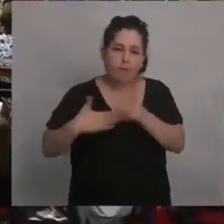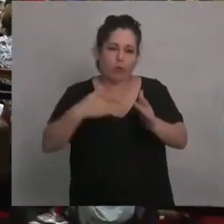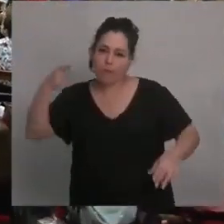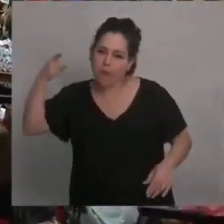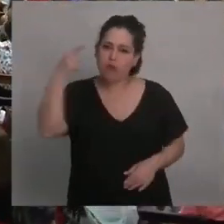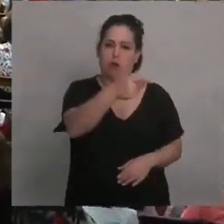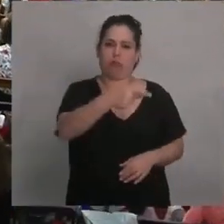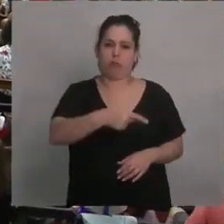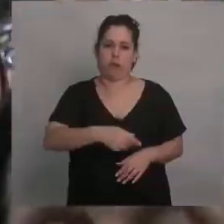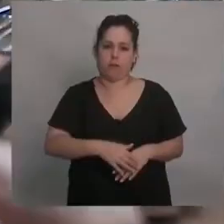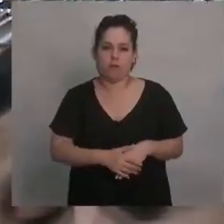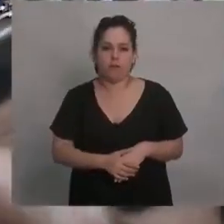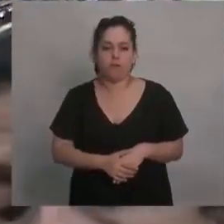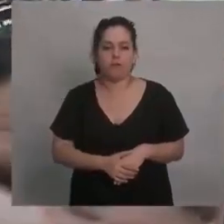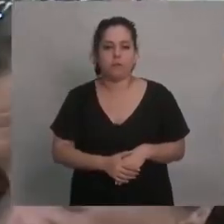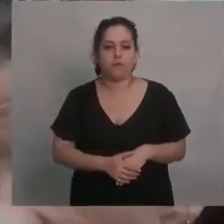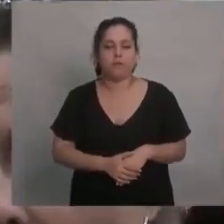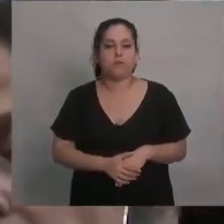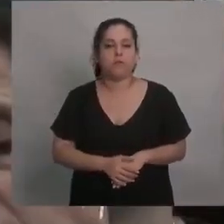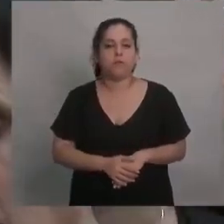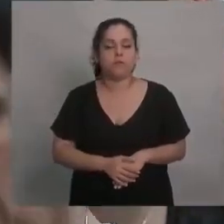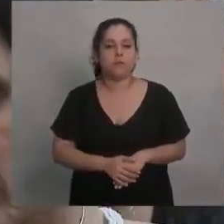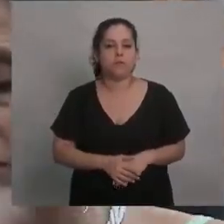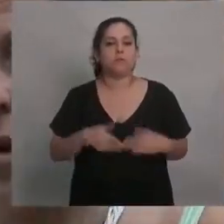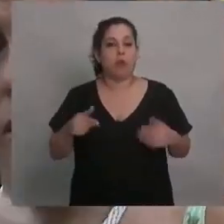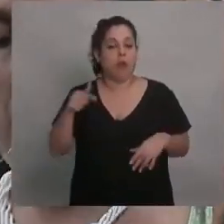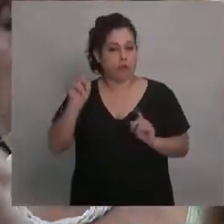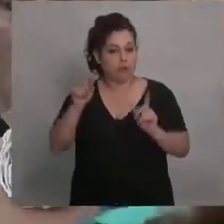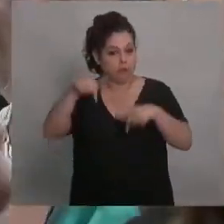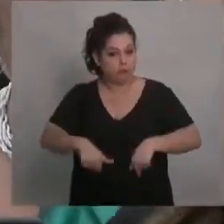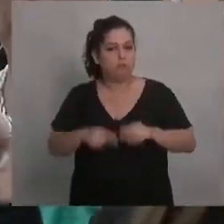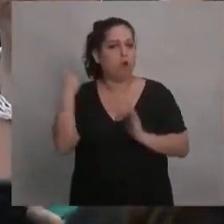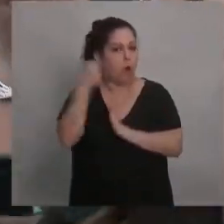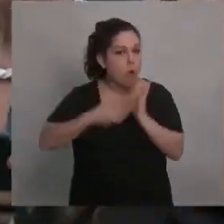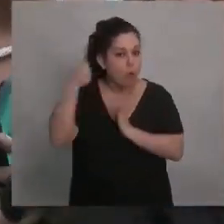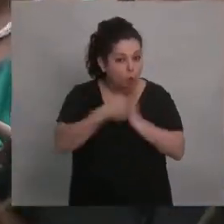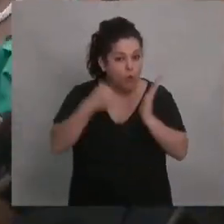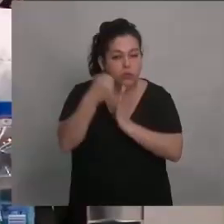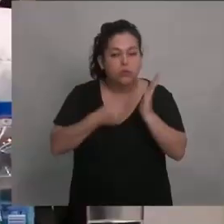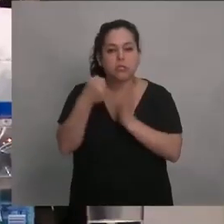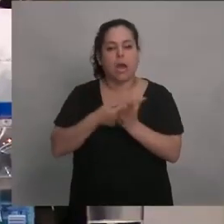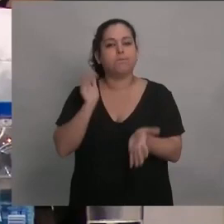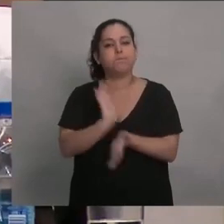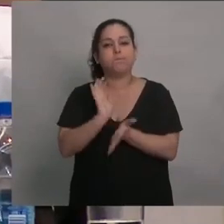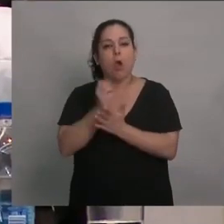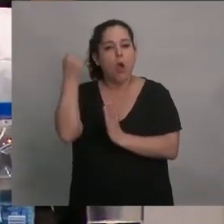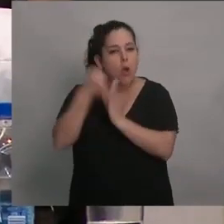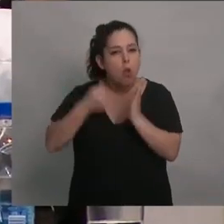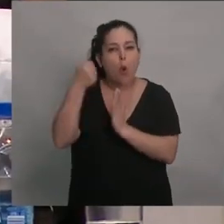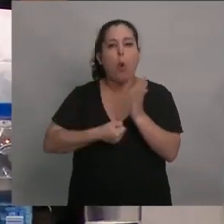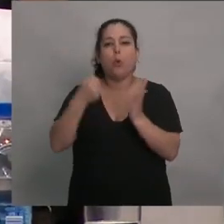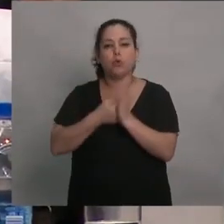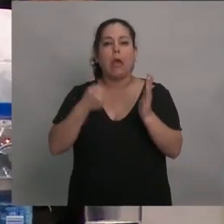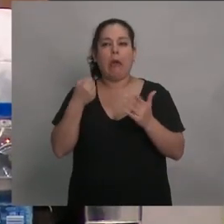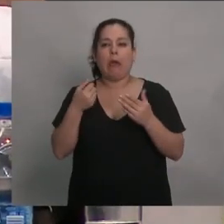Bueno, y en esta lucha Esta es la lucha que abre las fisuras de